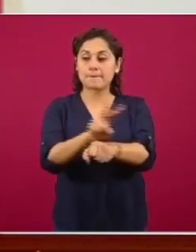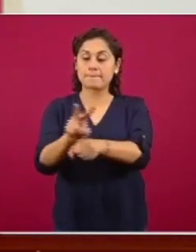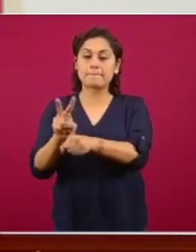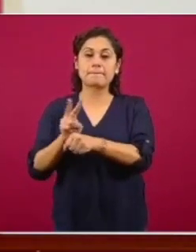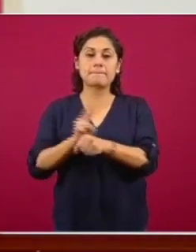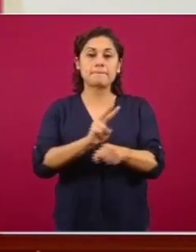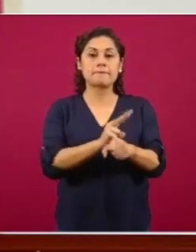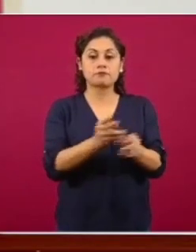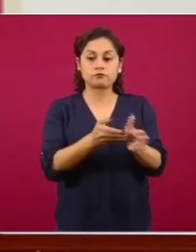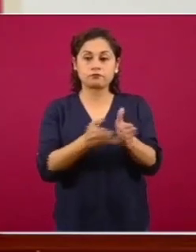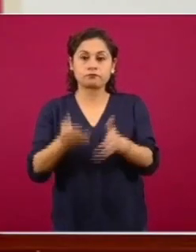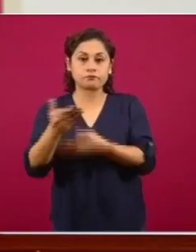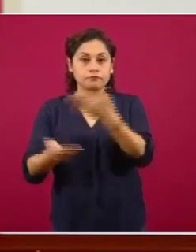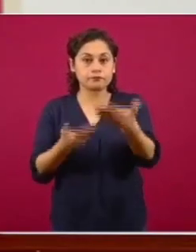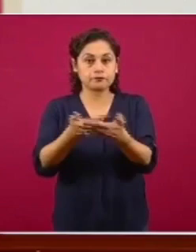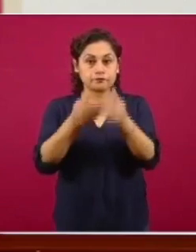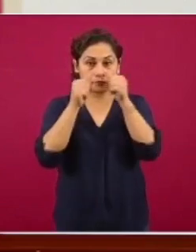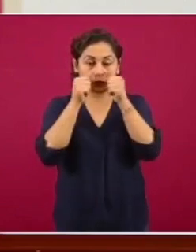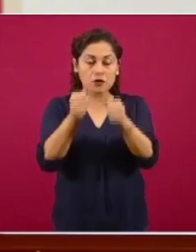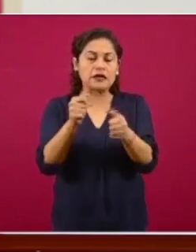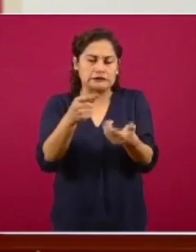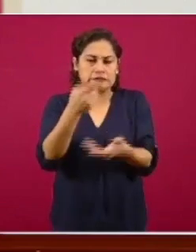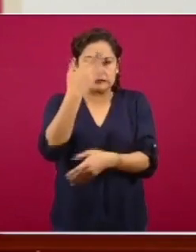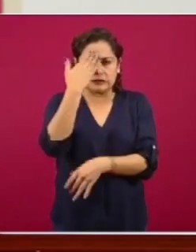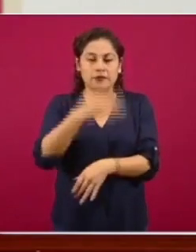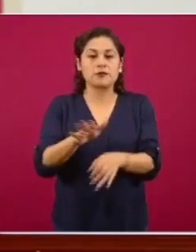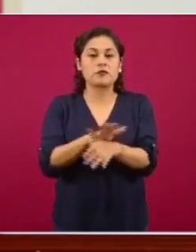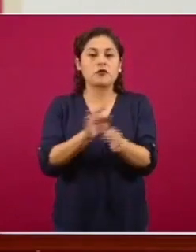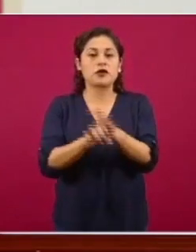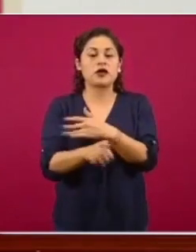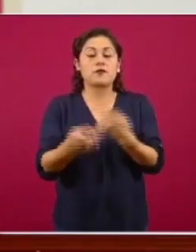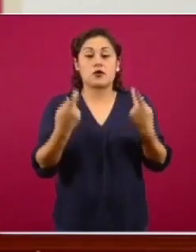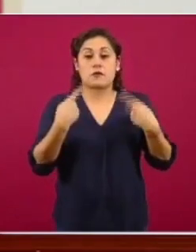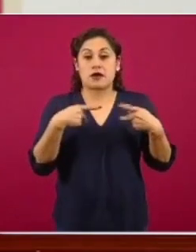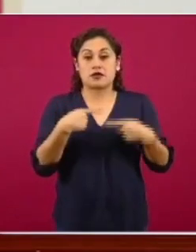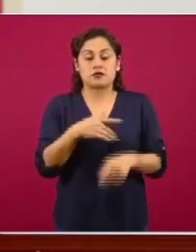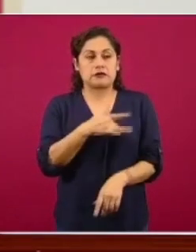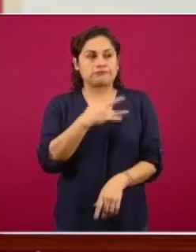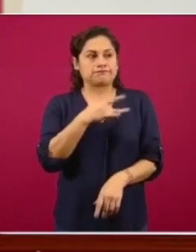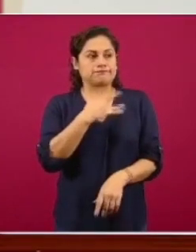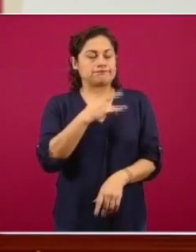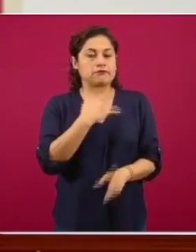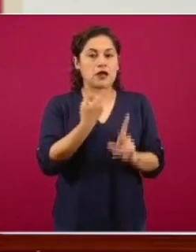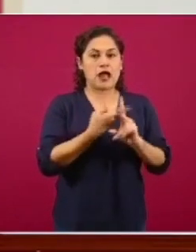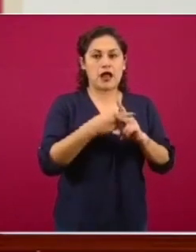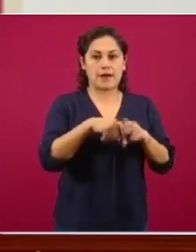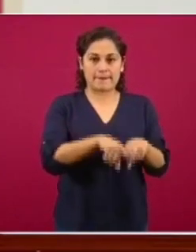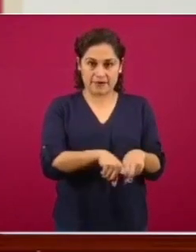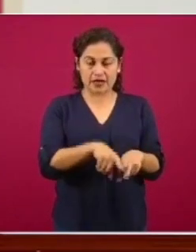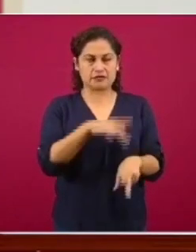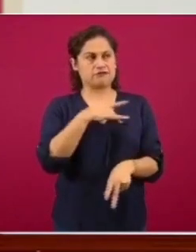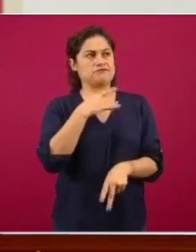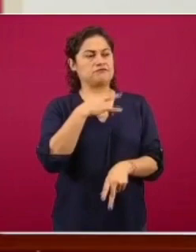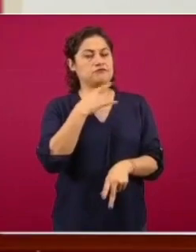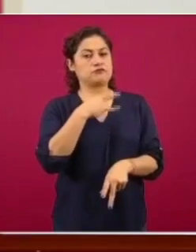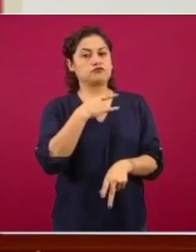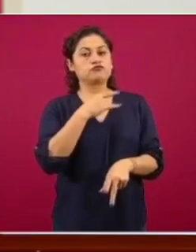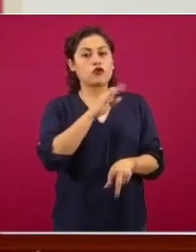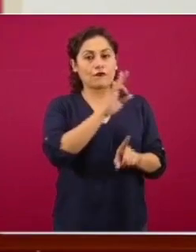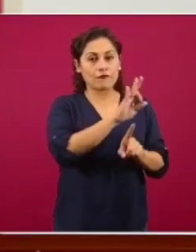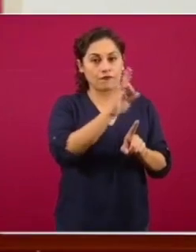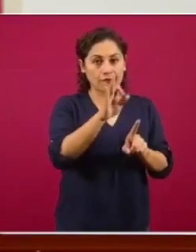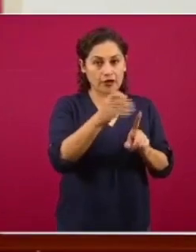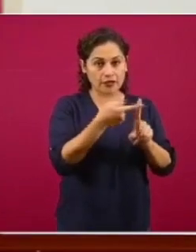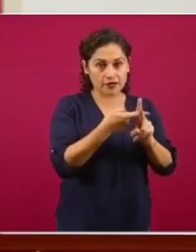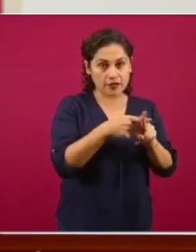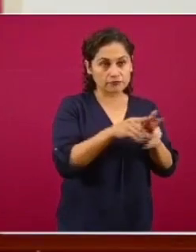de los tiempos de atención, desde que el paciente, la persona presenta el inicio de síntomas, cuando busca atención,